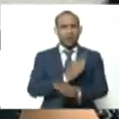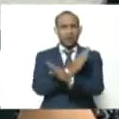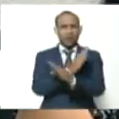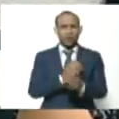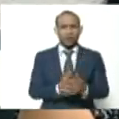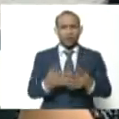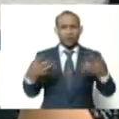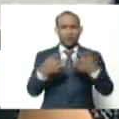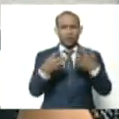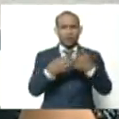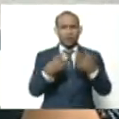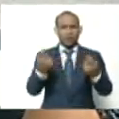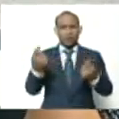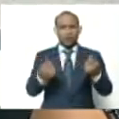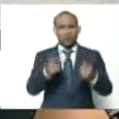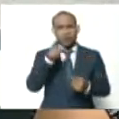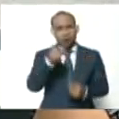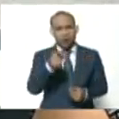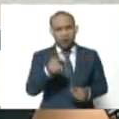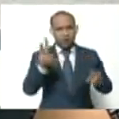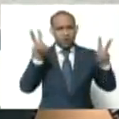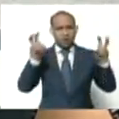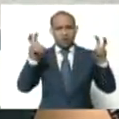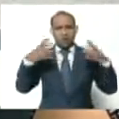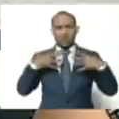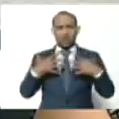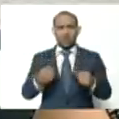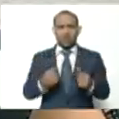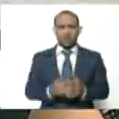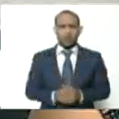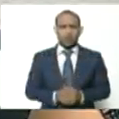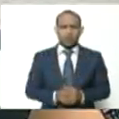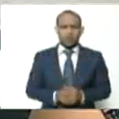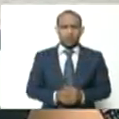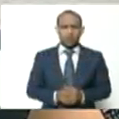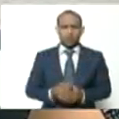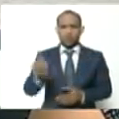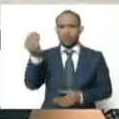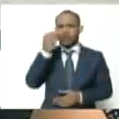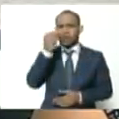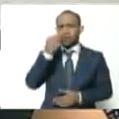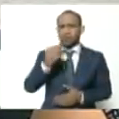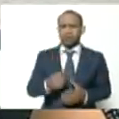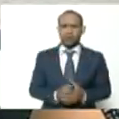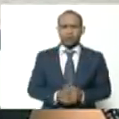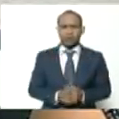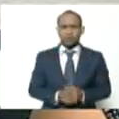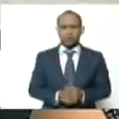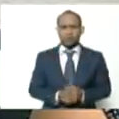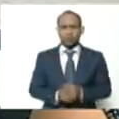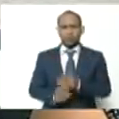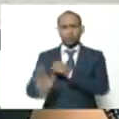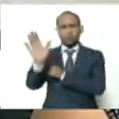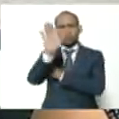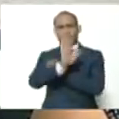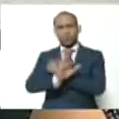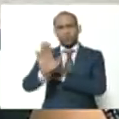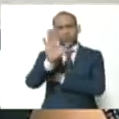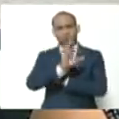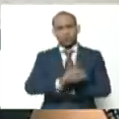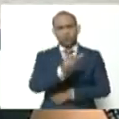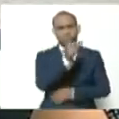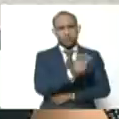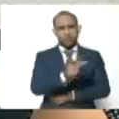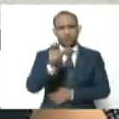y la guerra económica. Y allí, en materia de salud, alimentación, protección social,